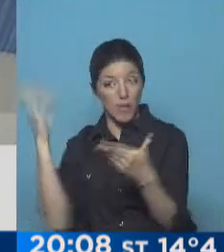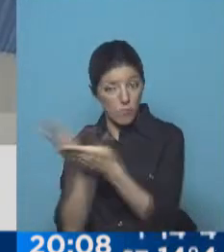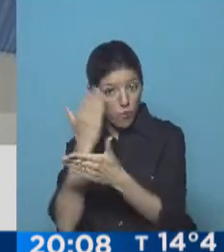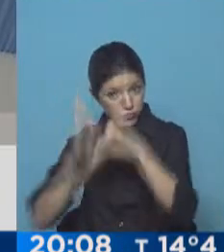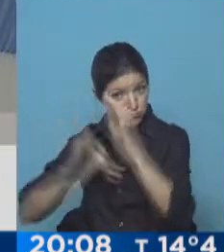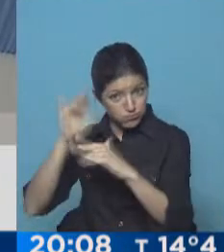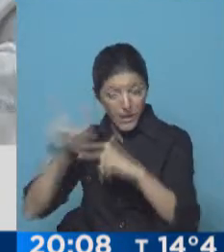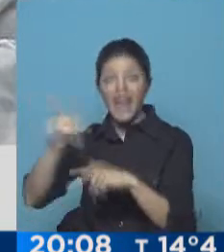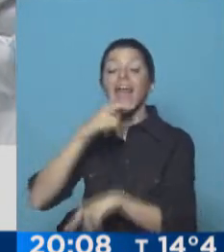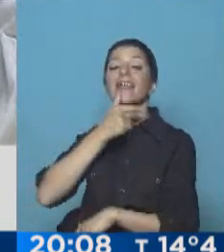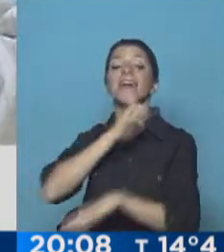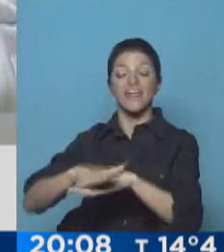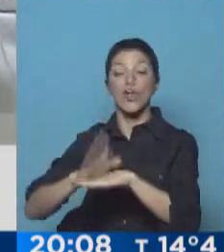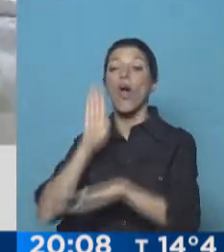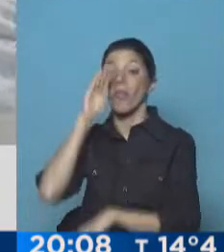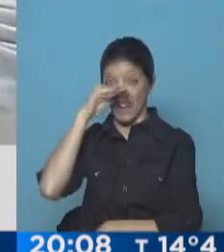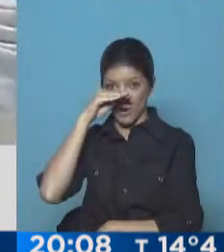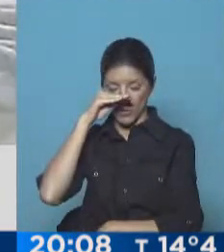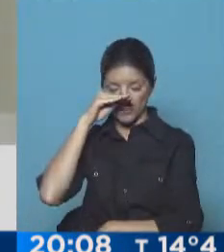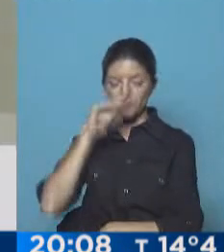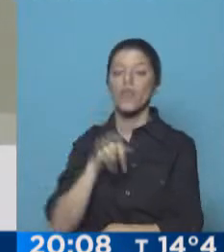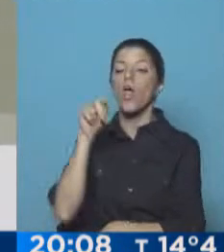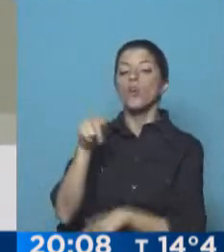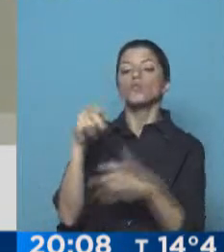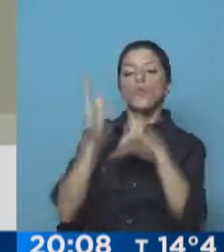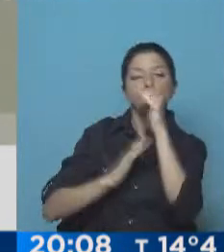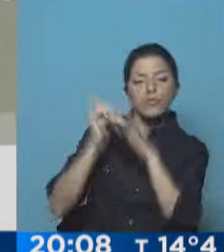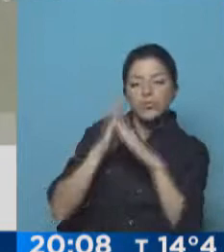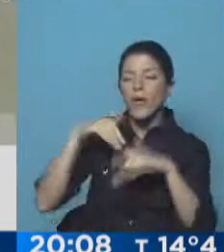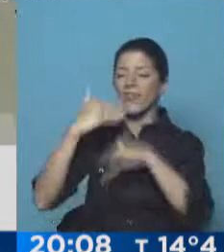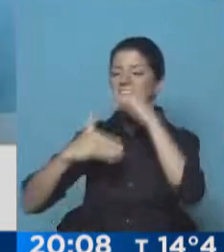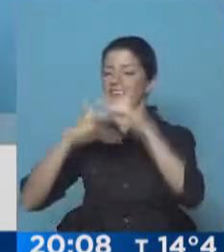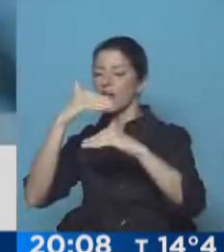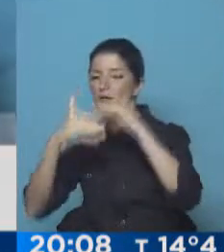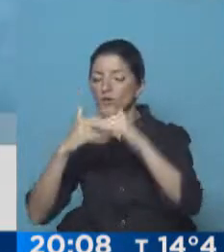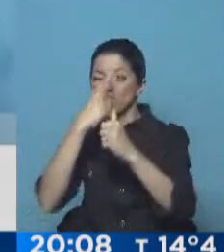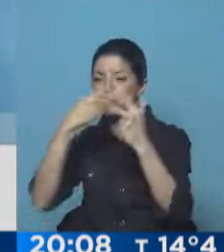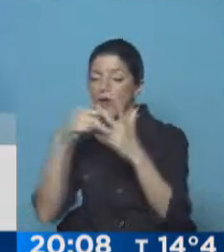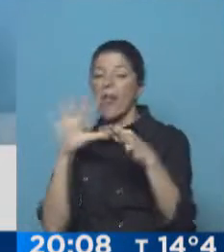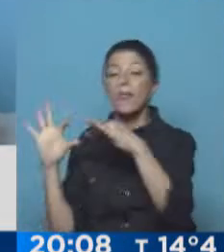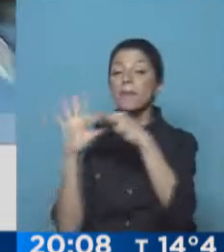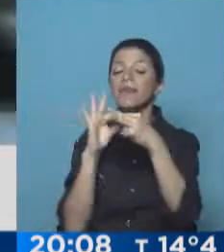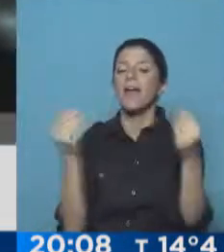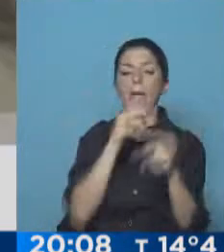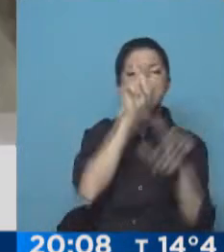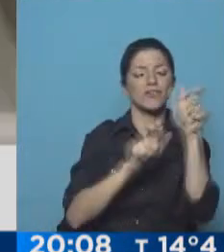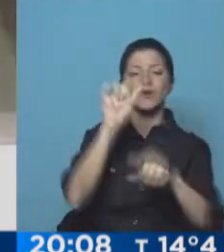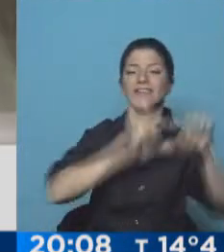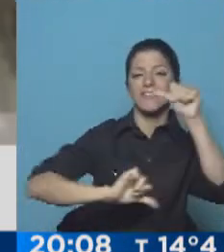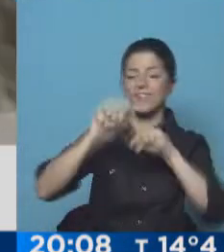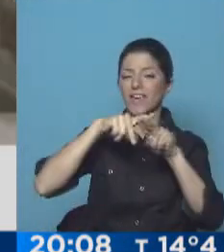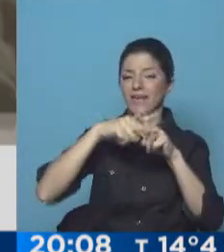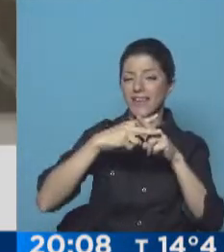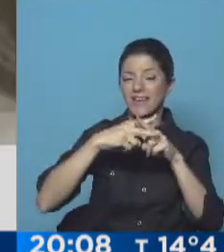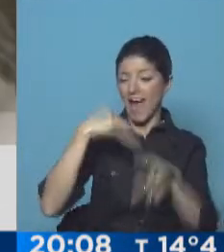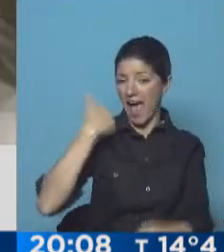la provincia de Río Negro. Su diseño, desarrollo y producción dependió de científicos y técnicos